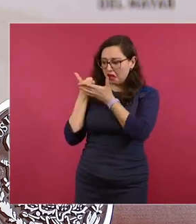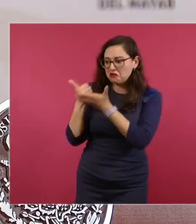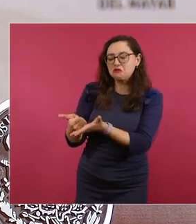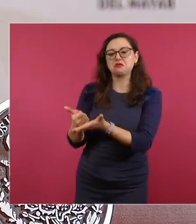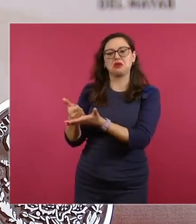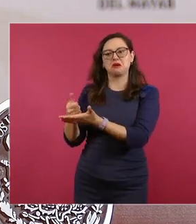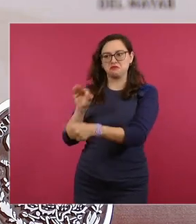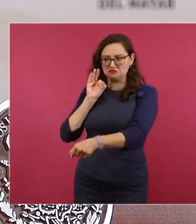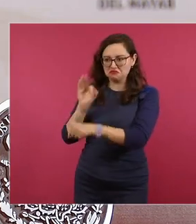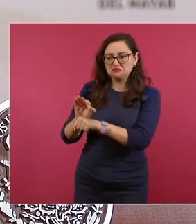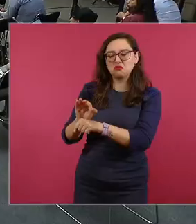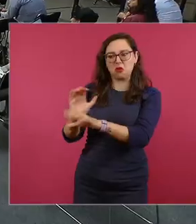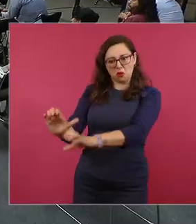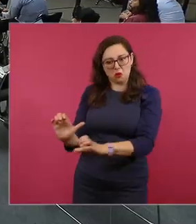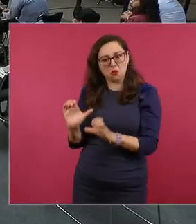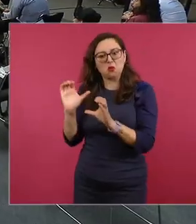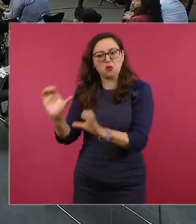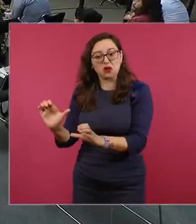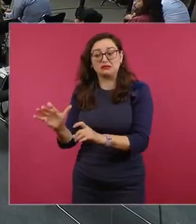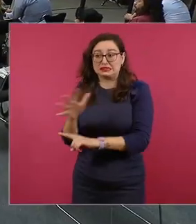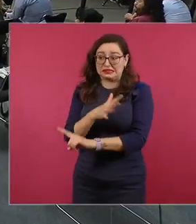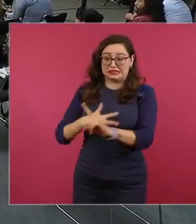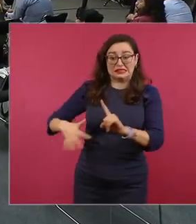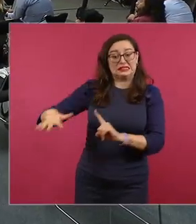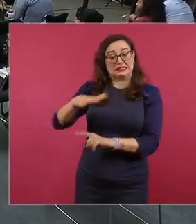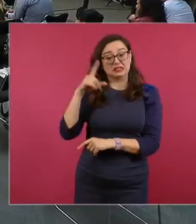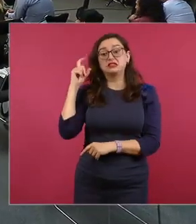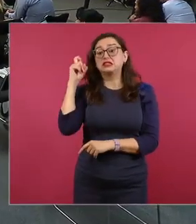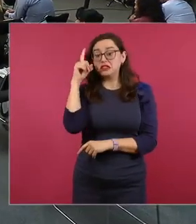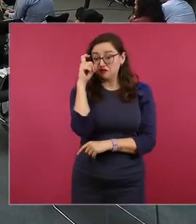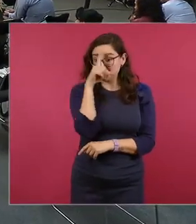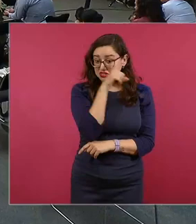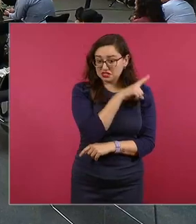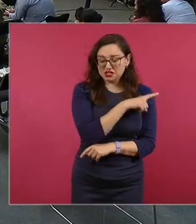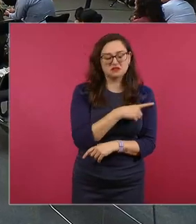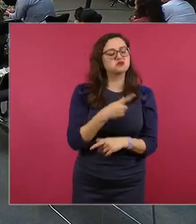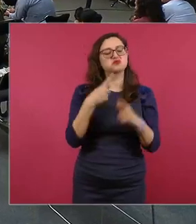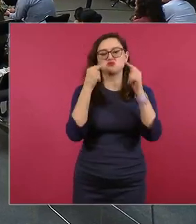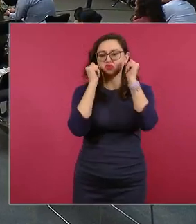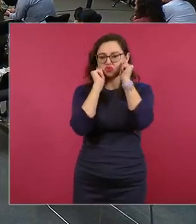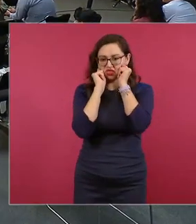situaciones muy complicadas para